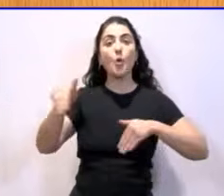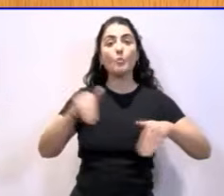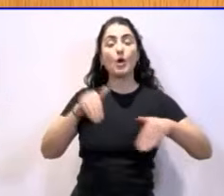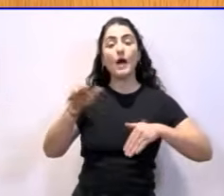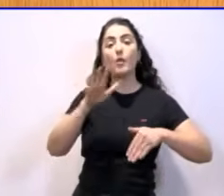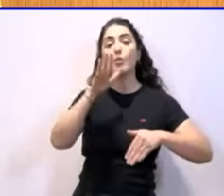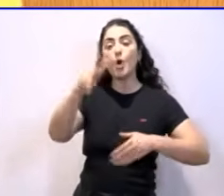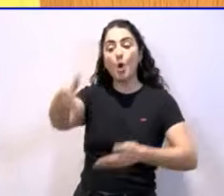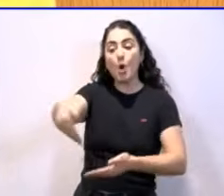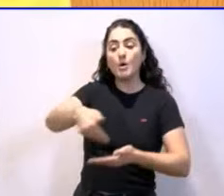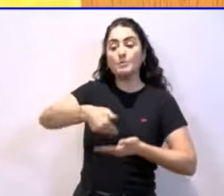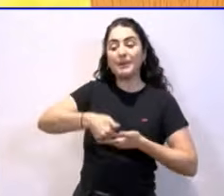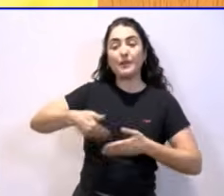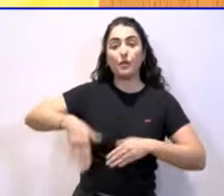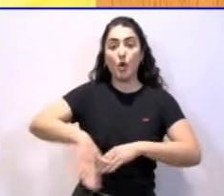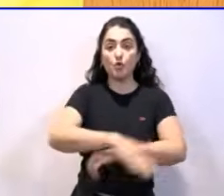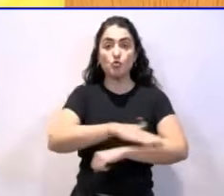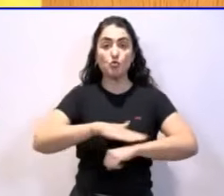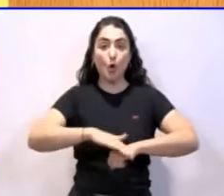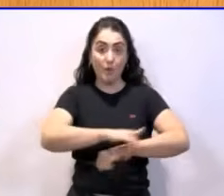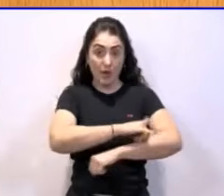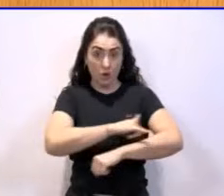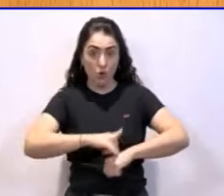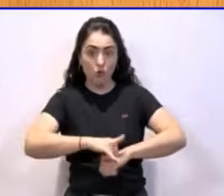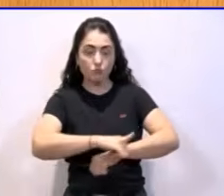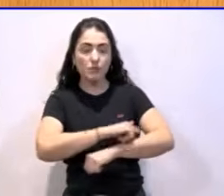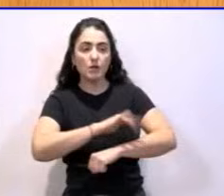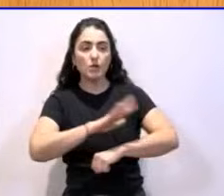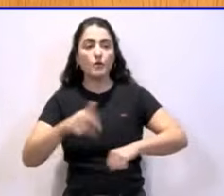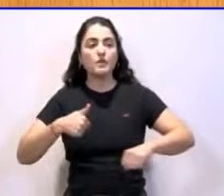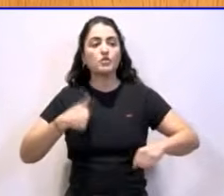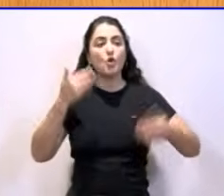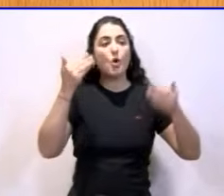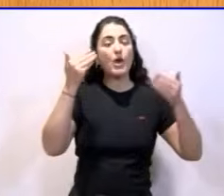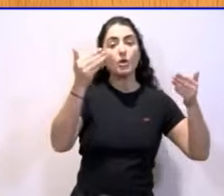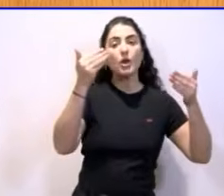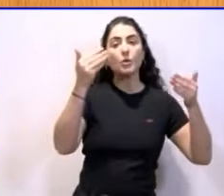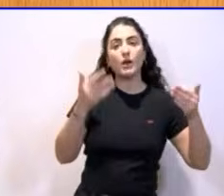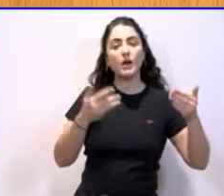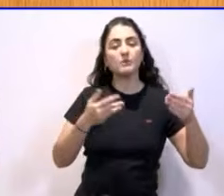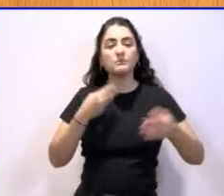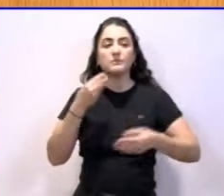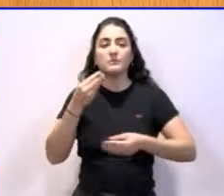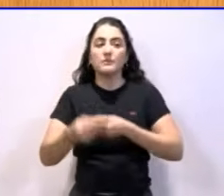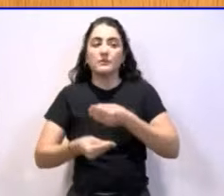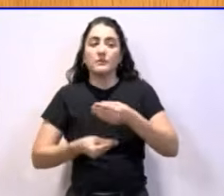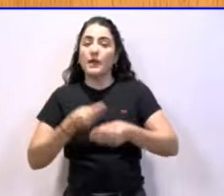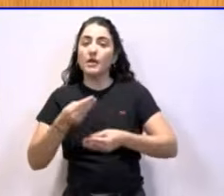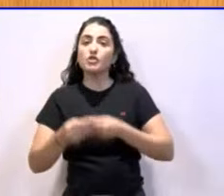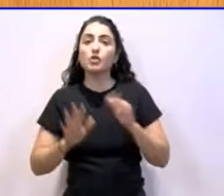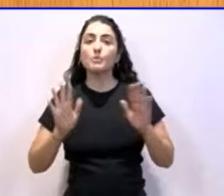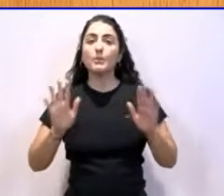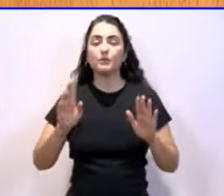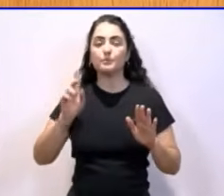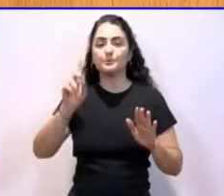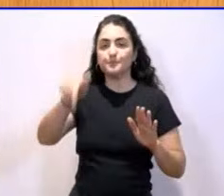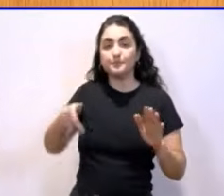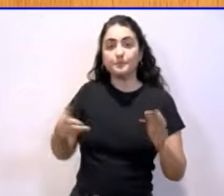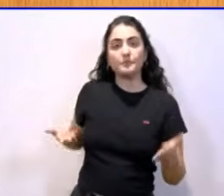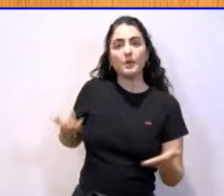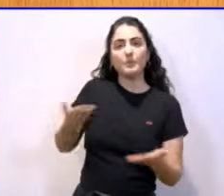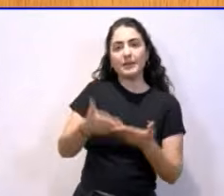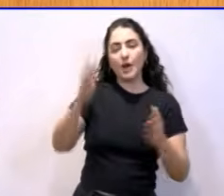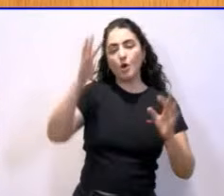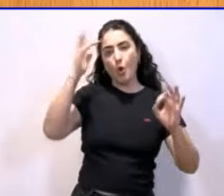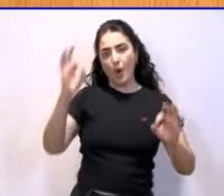de una petición del Gobierno de La Rioja. Bueno, pues yo le felicito porque lo hayan hecho, pero también le plantearía que sean coherentes